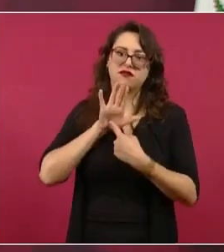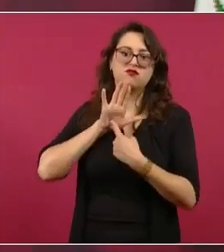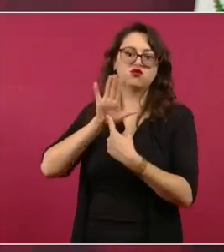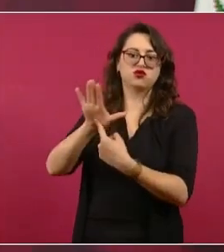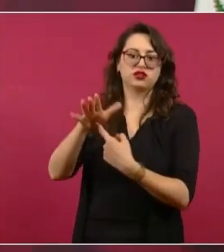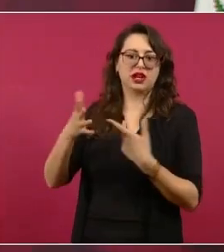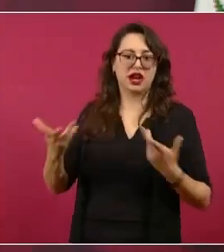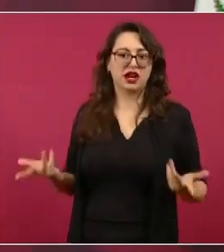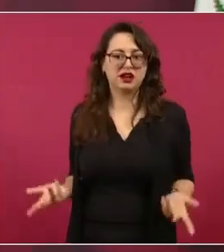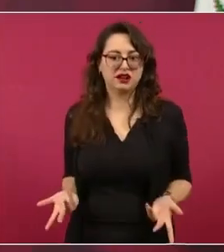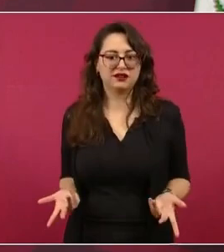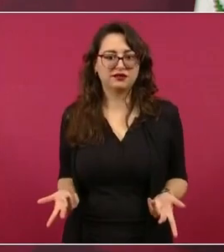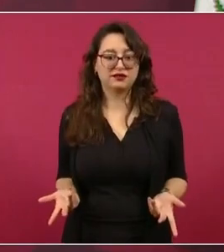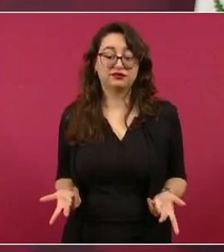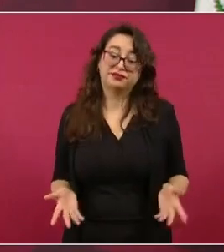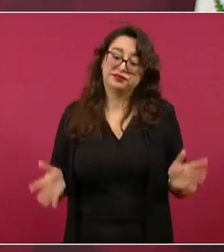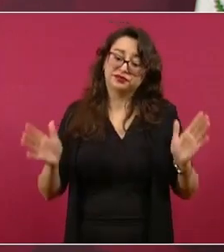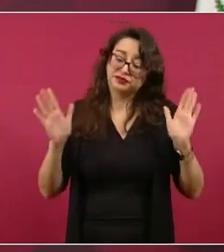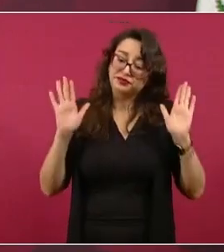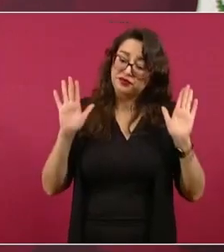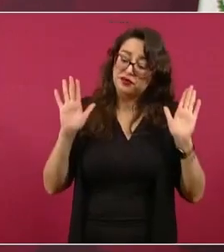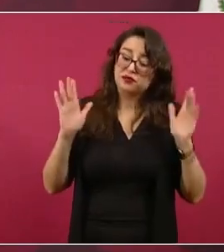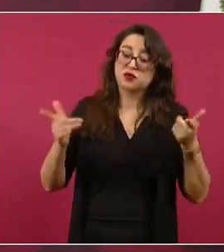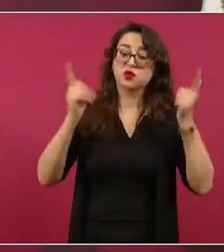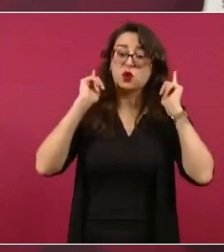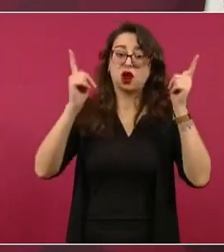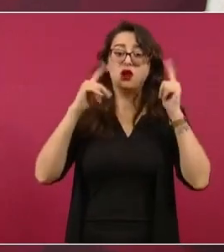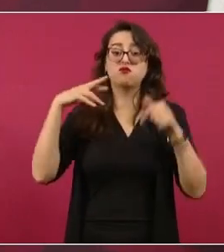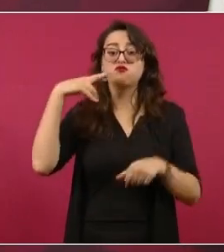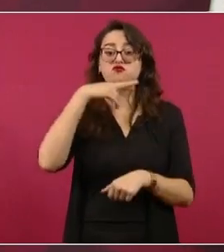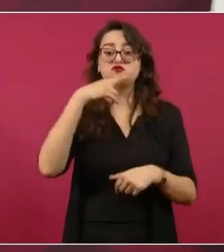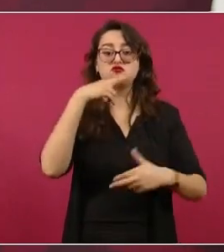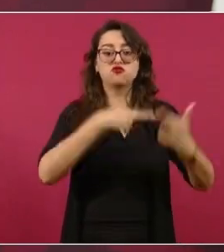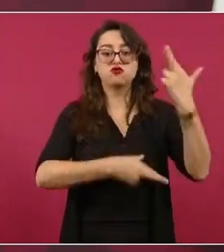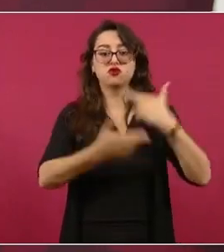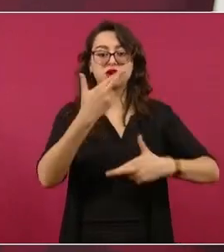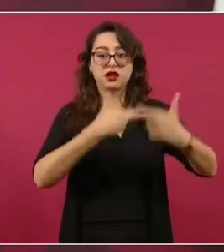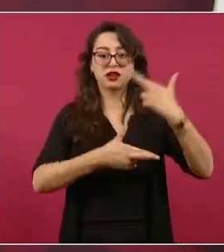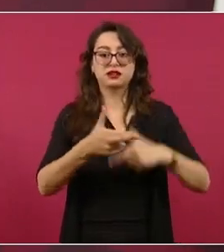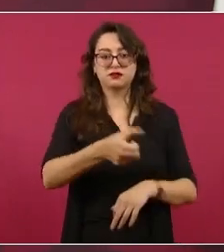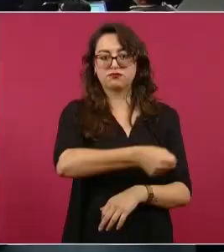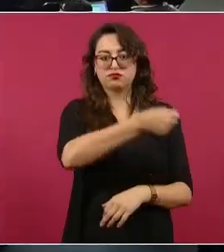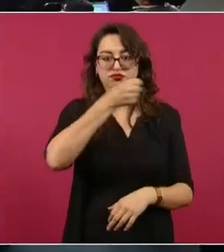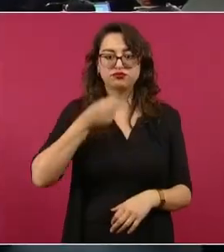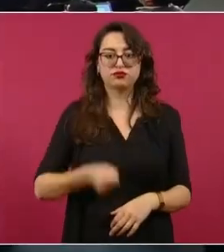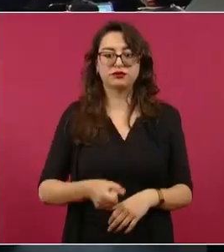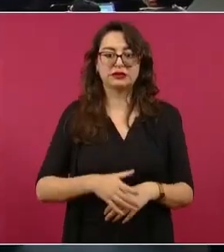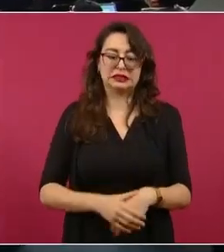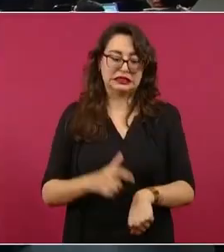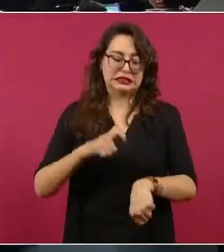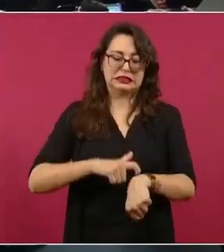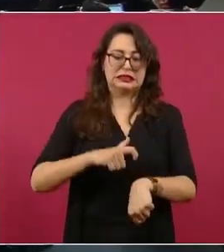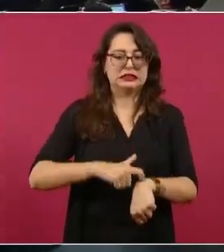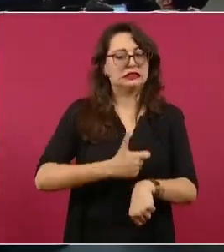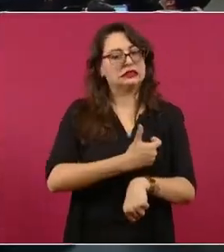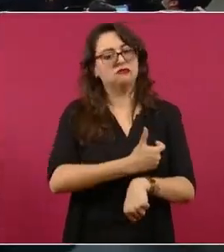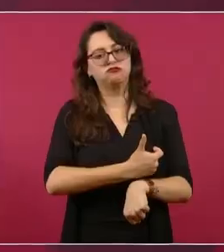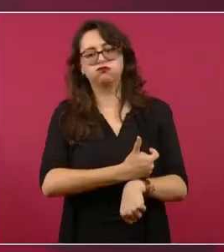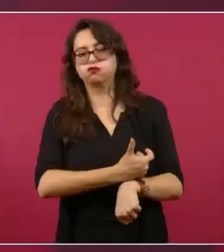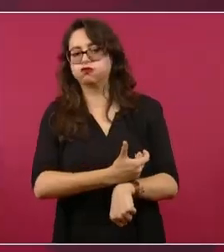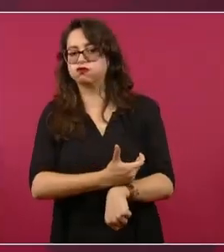Entonces yo espero que pronto ya se tenga información sobre eso. Ya se nos pasó el tiempo, ya